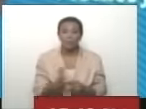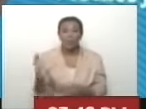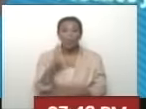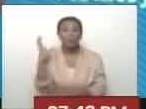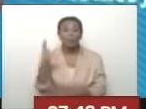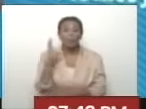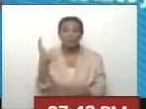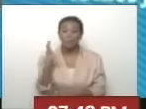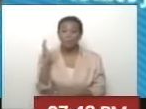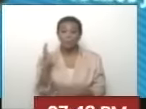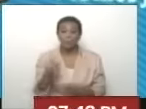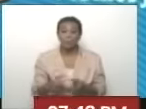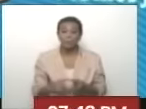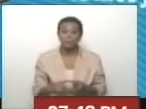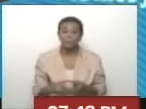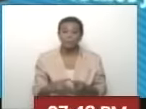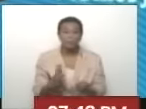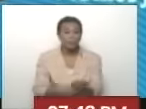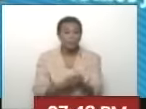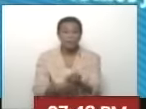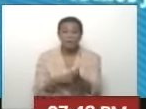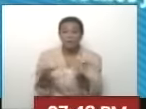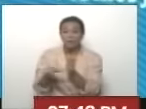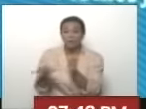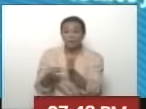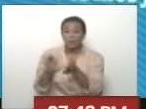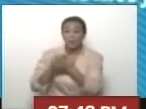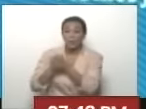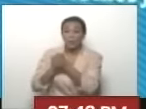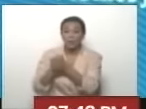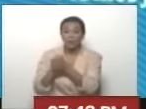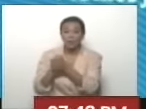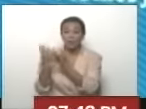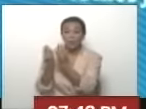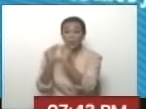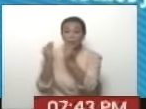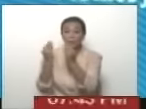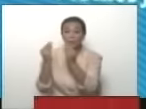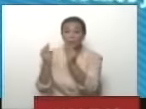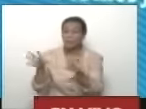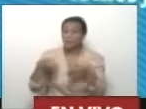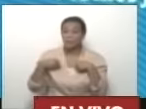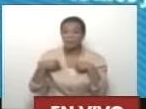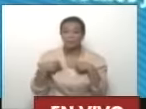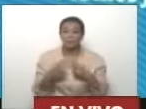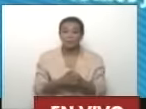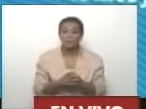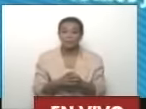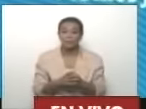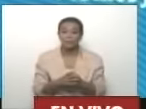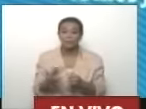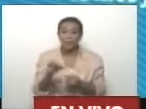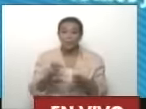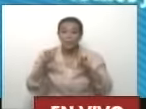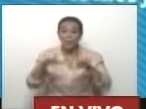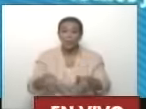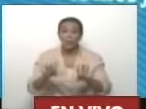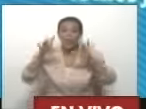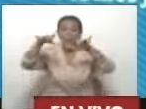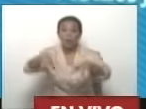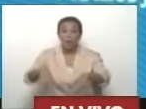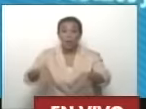Colombia. Nuestra hermana melliza, siamesa, Colombia, no la reconoce. Comorras, el